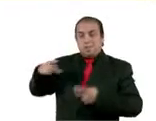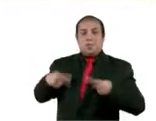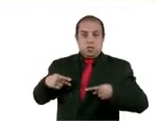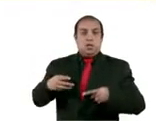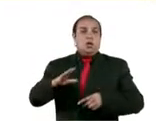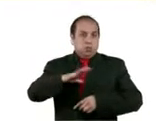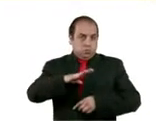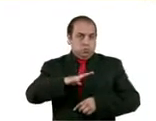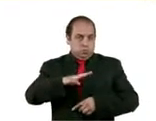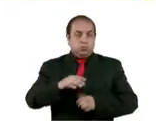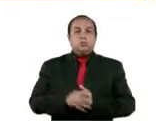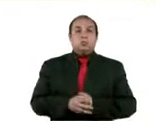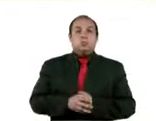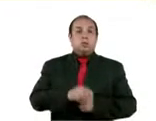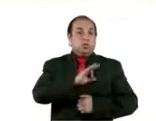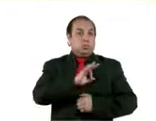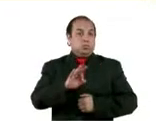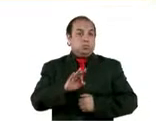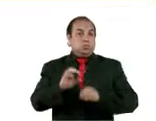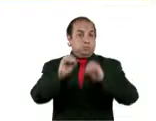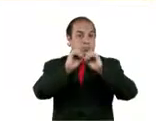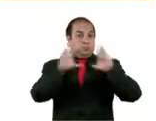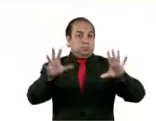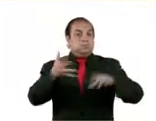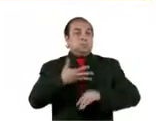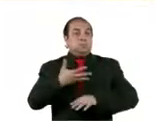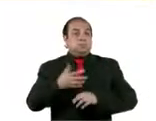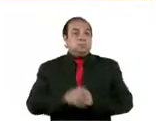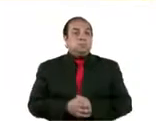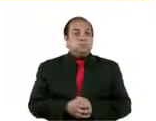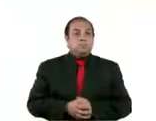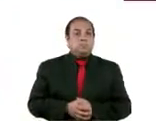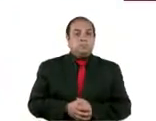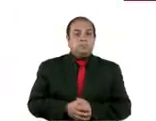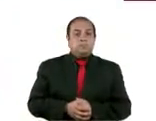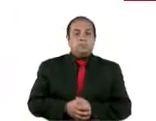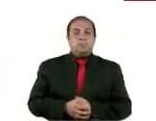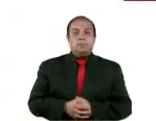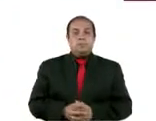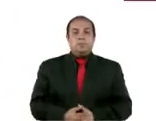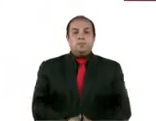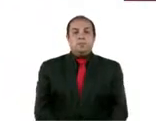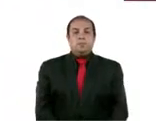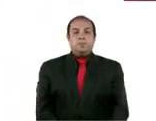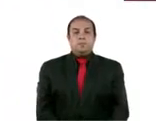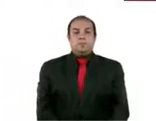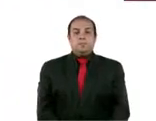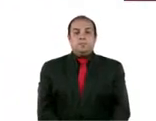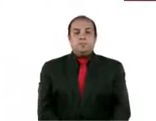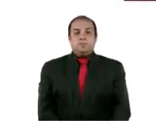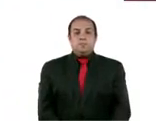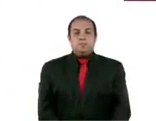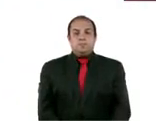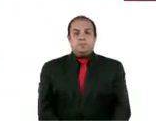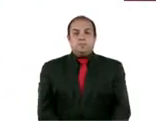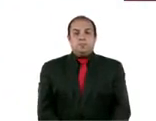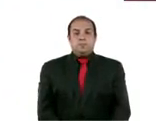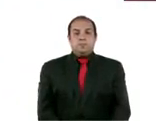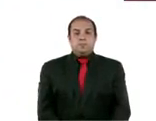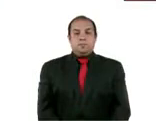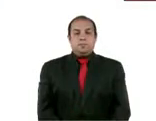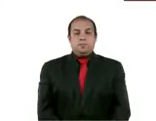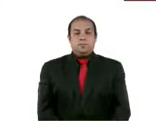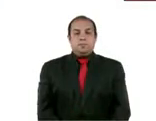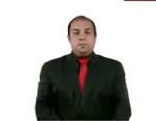exista para darle transparencia y mejor uso a los programas. Adelante. Y también, después estos son los